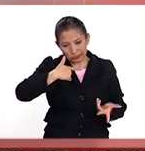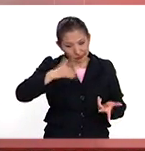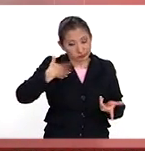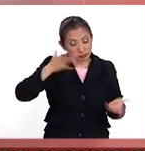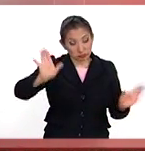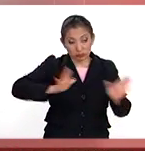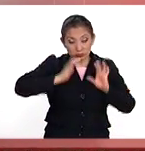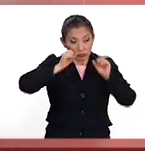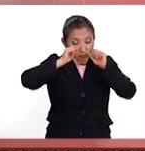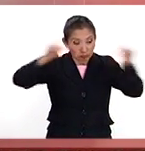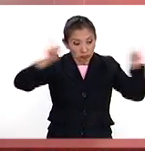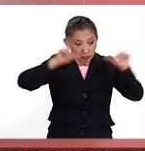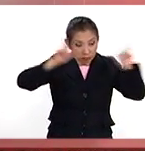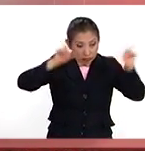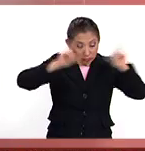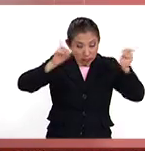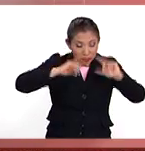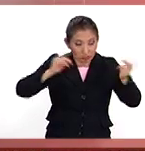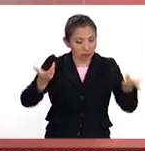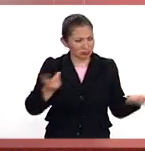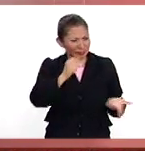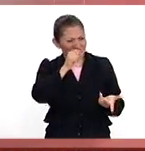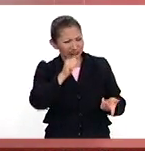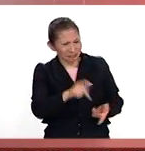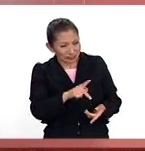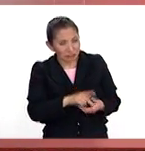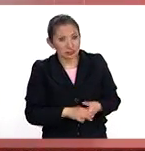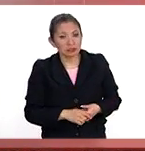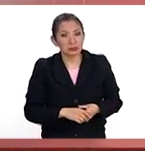de sorpresa, ¿no? Estuvimos viendo juntos.